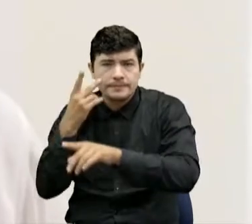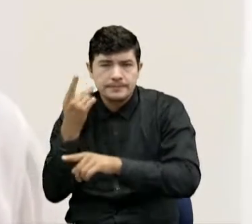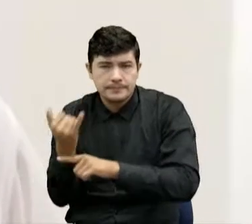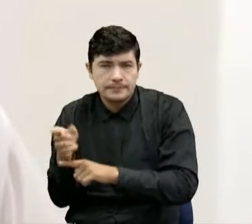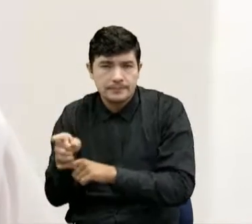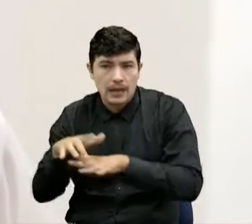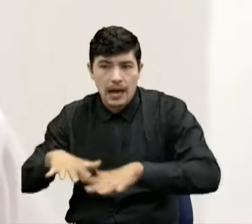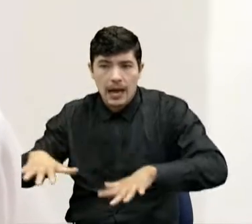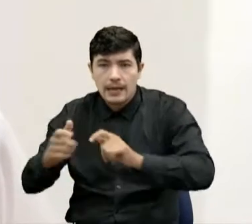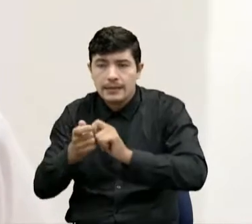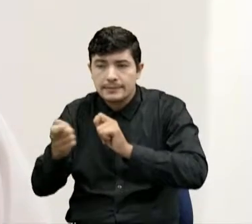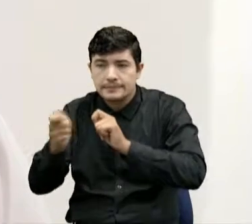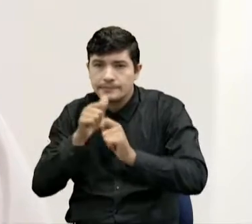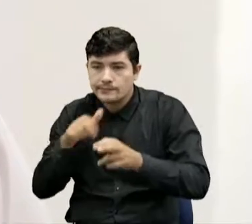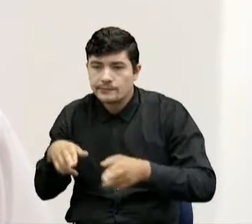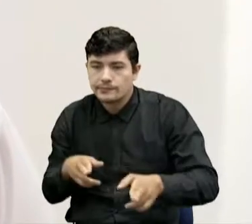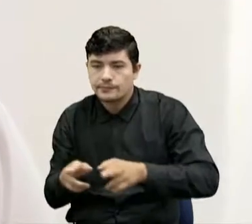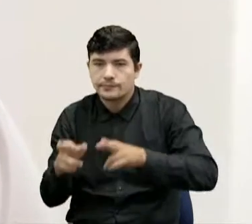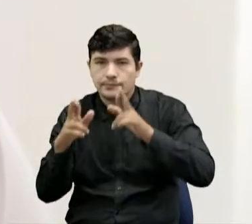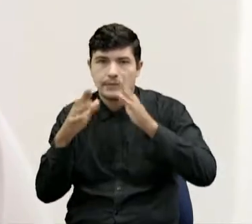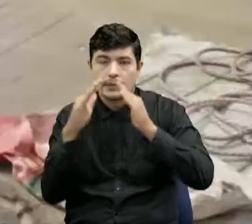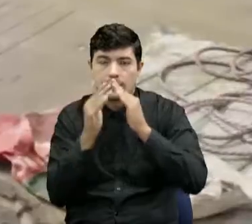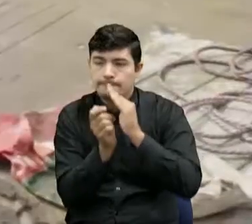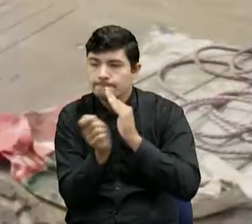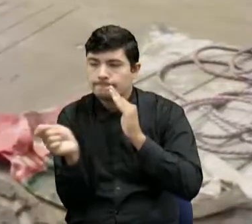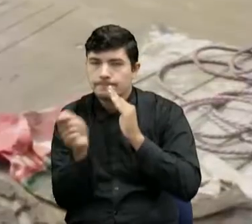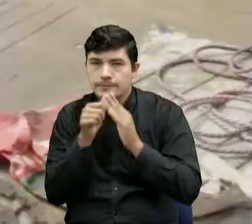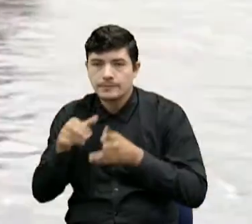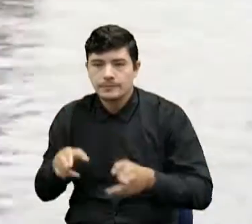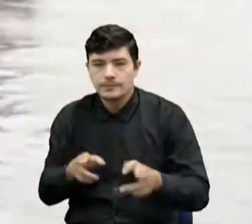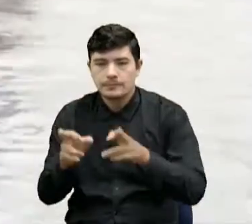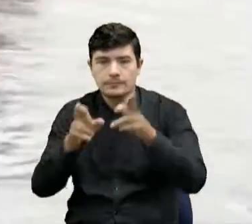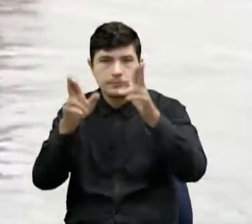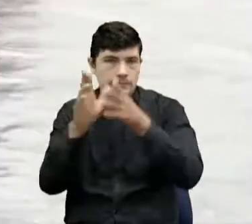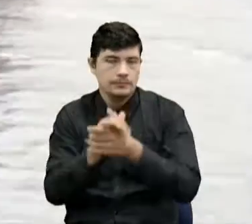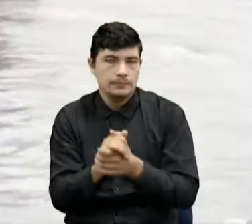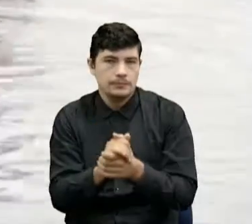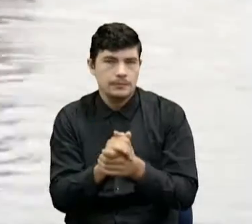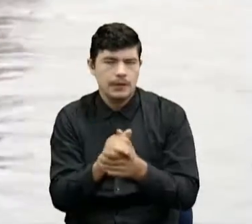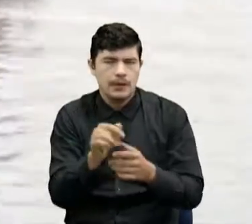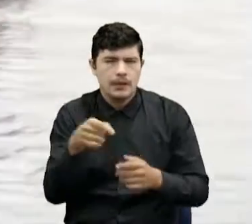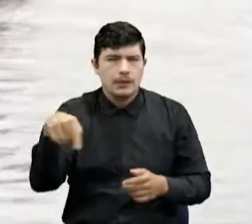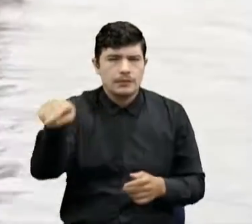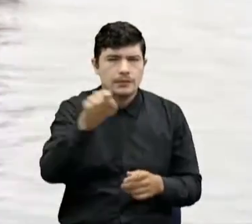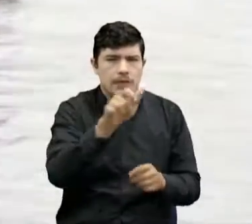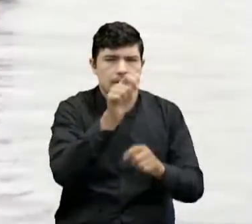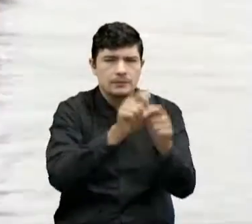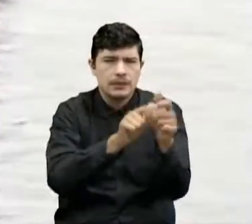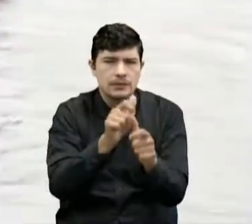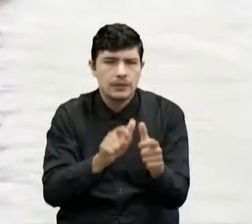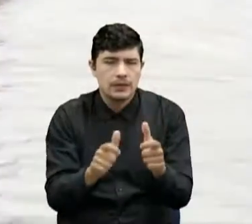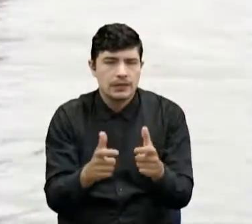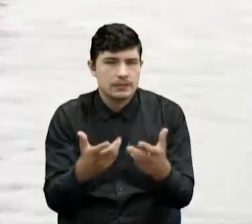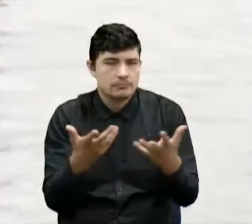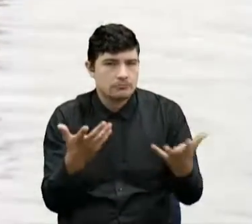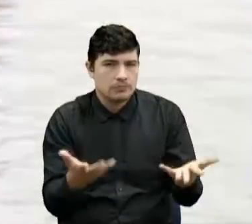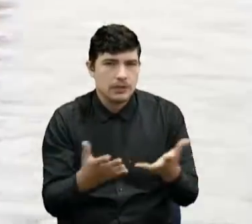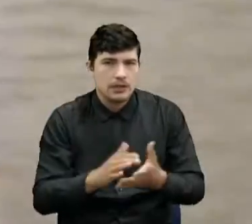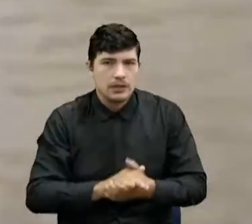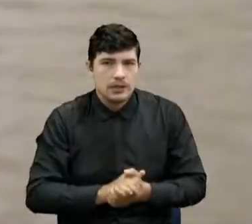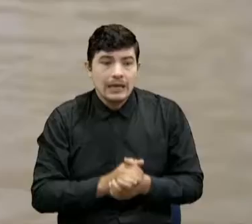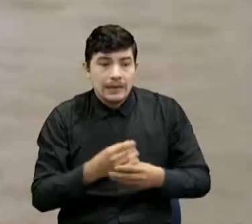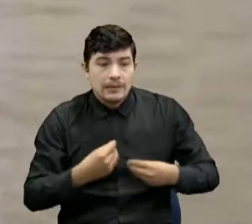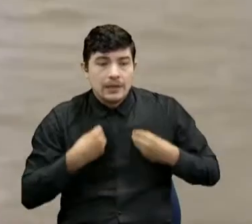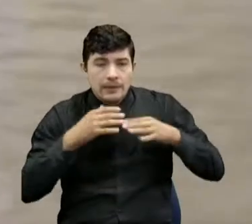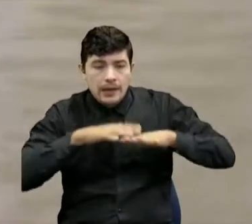zonas de ribera, a las zonas de orilla del río, a las personas que están viviendo en zonas de